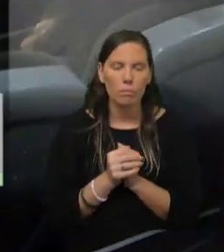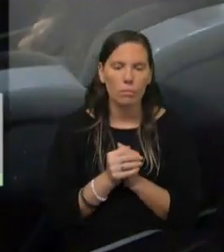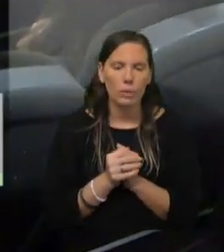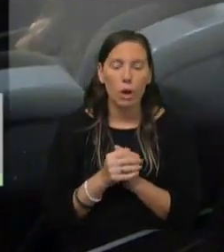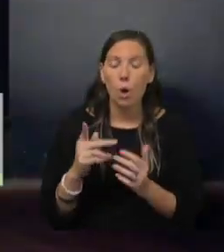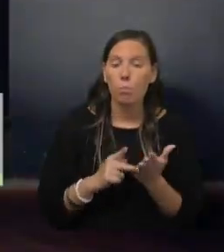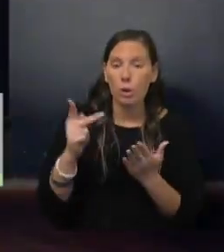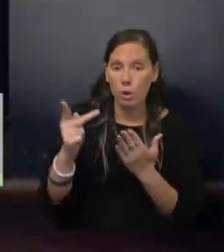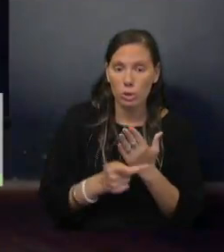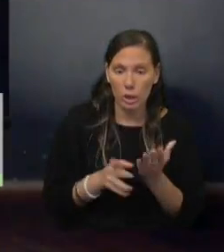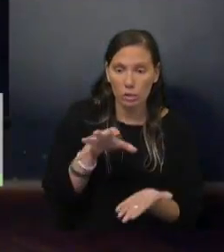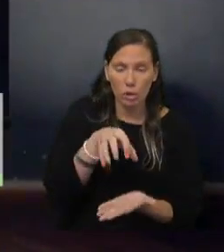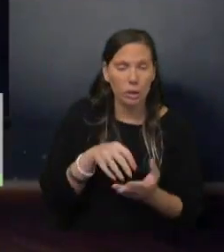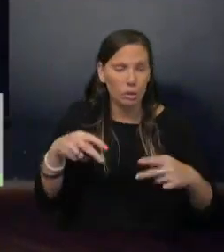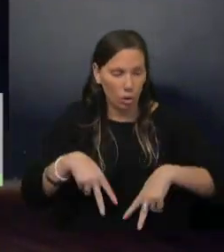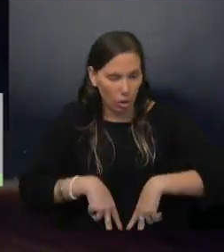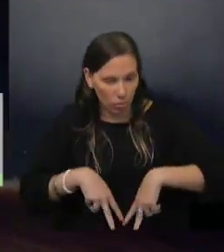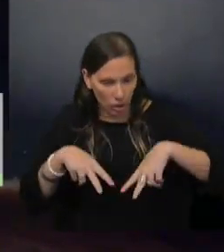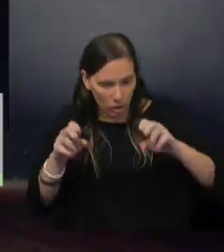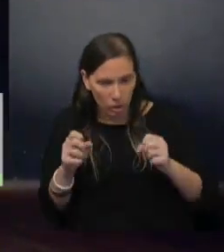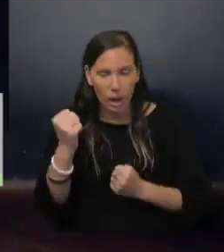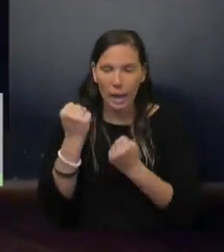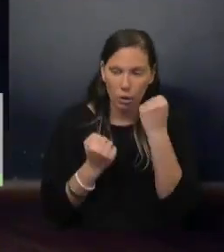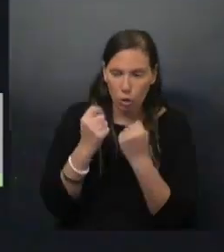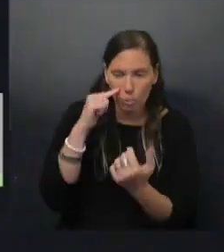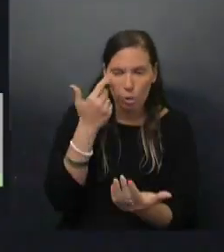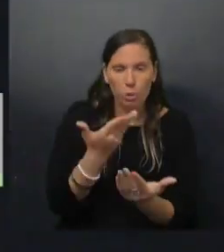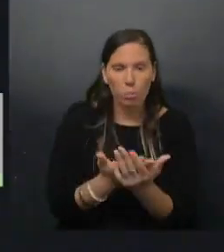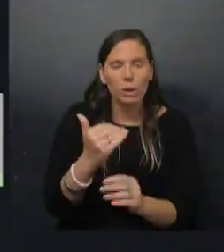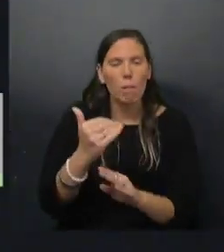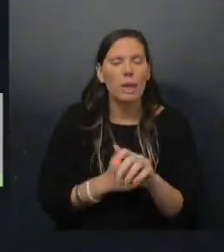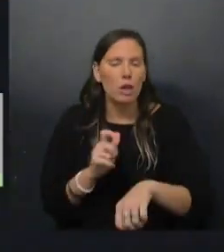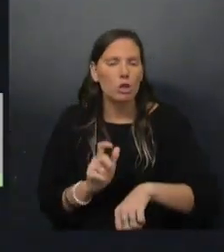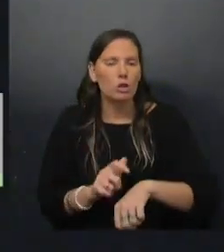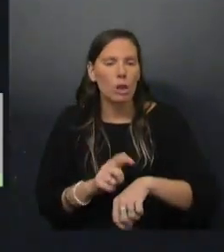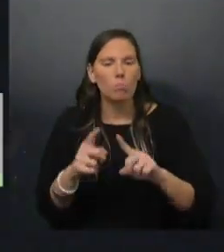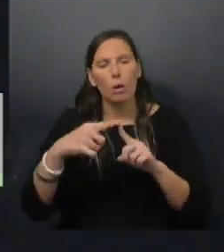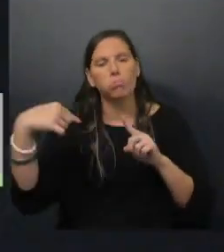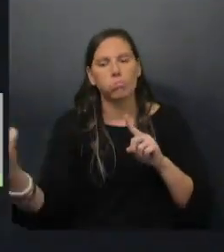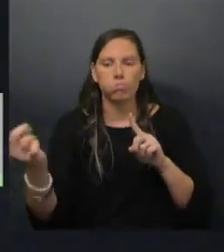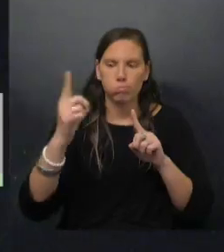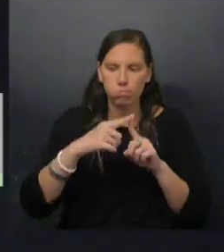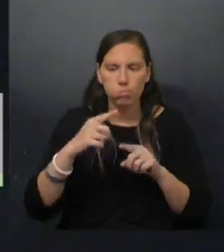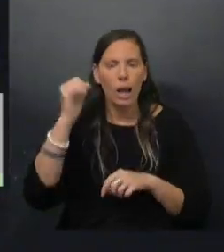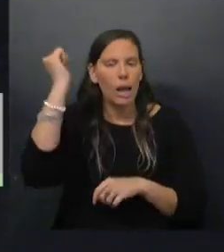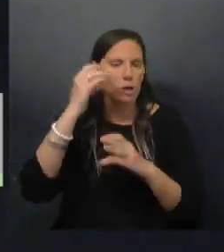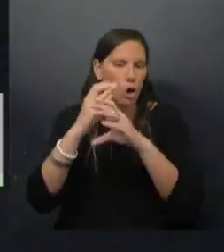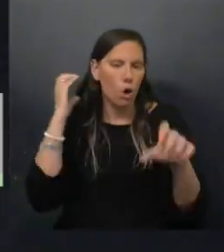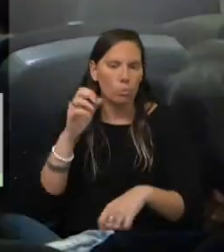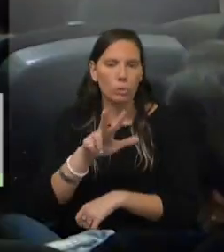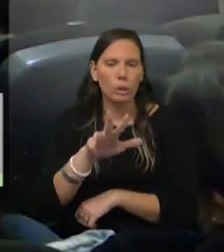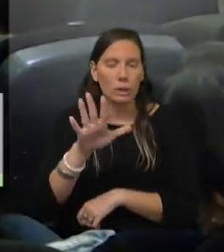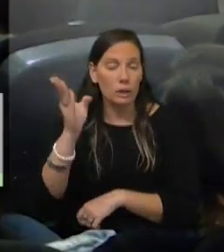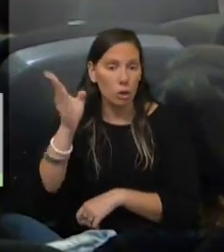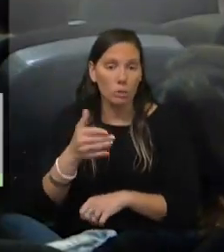un proyecto del centro de investigaciones disminuir el tiempo de viaje en el transporte Metropolitano un